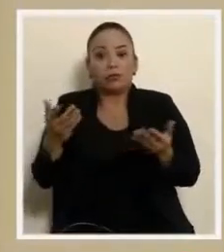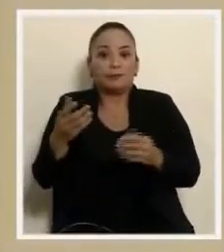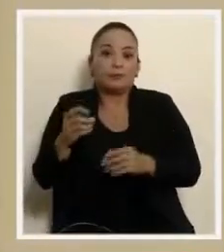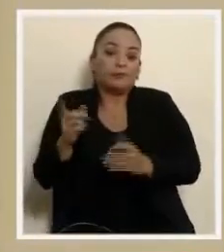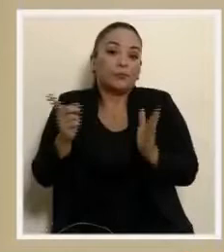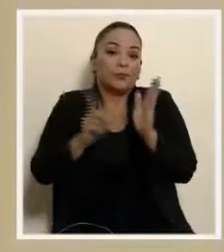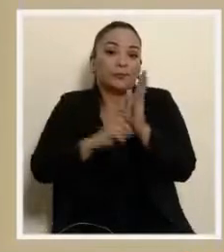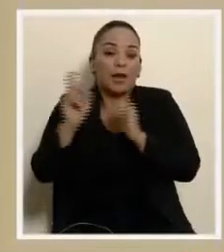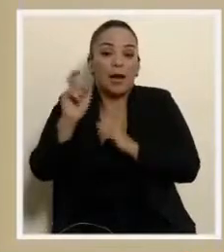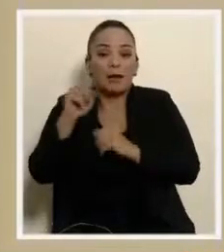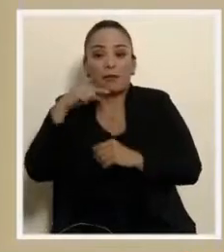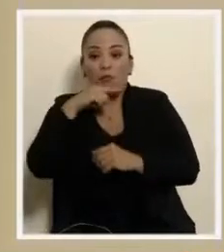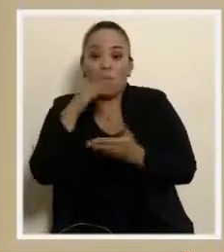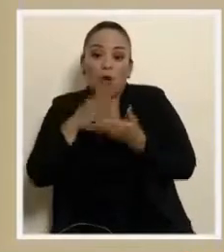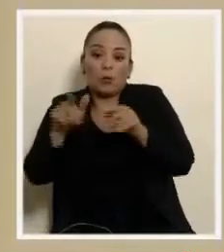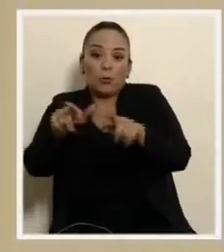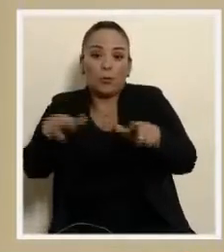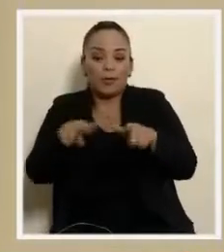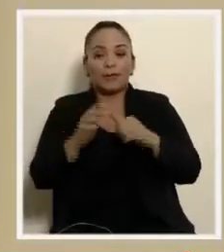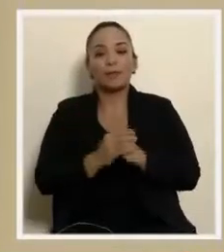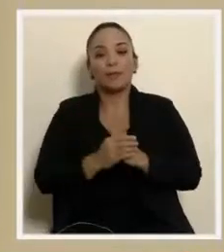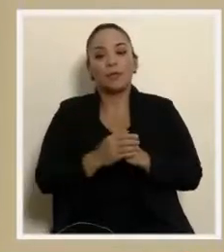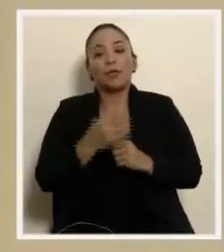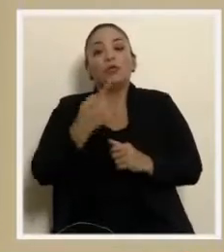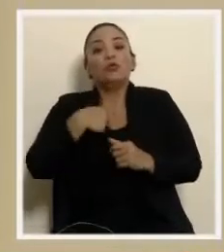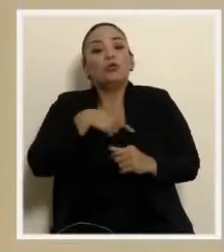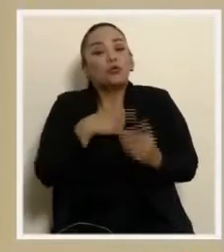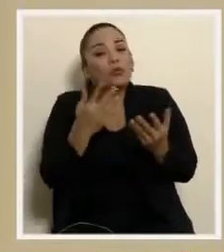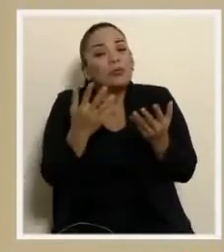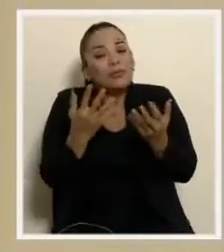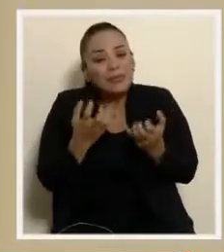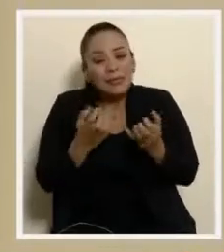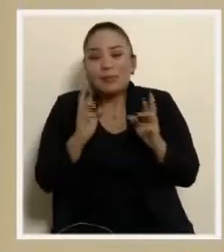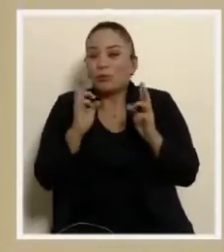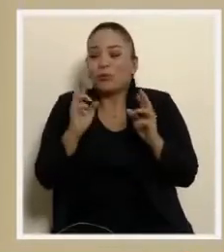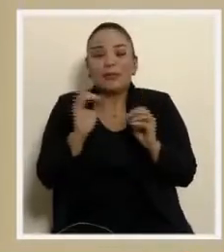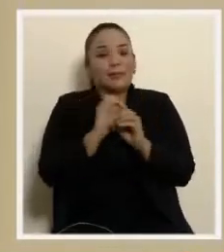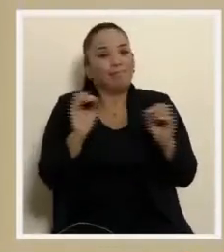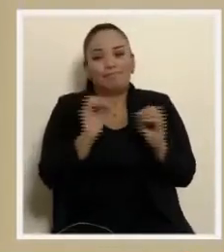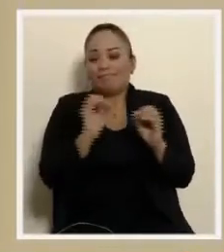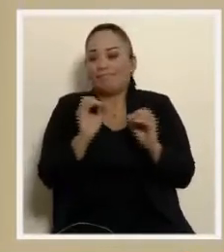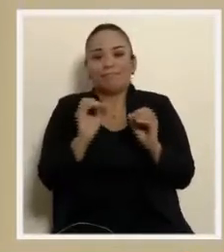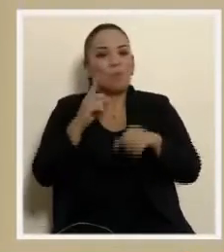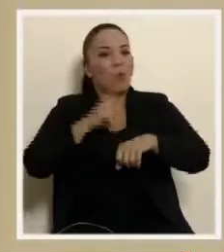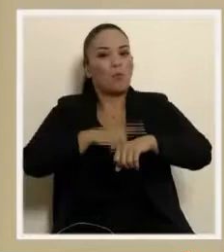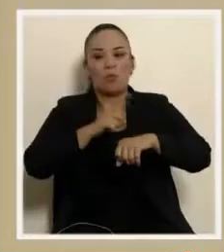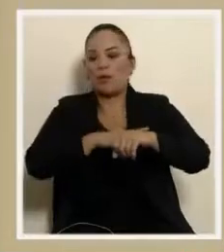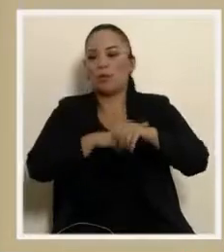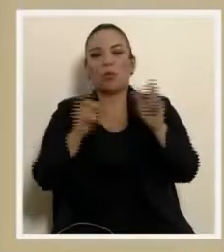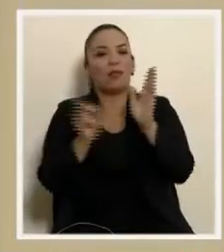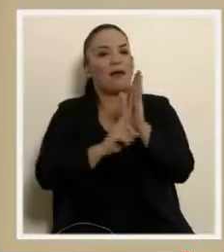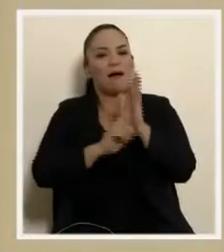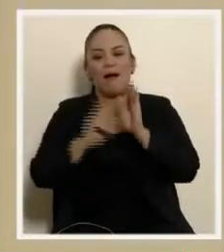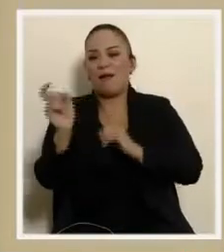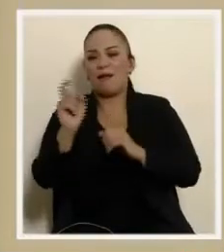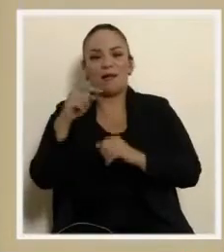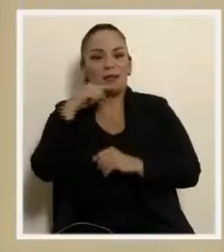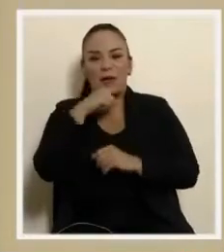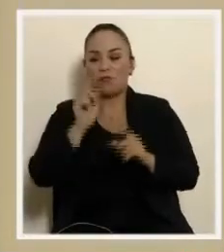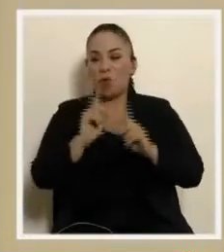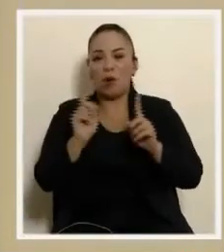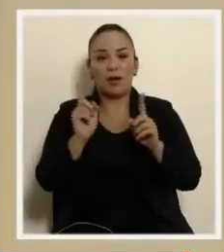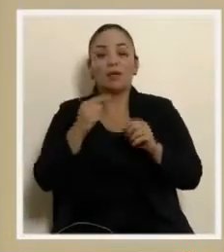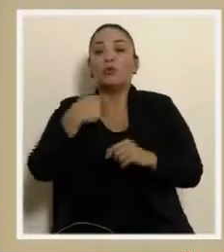territorio. Insisto, nosotros quisiéramos que no llegue ese momento. No estamos buscando ese momento,